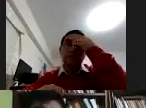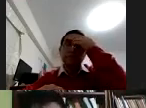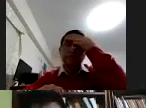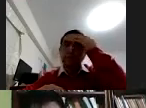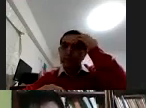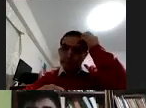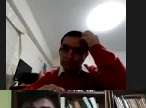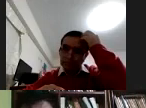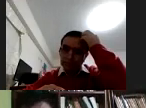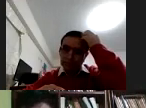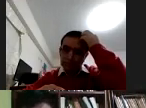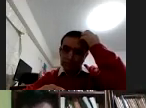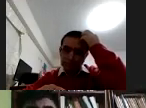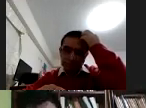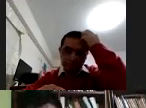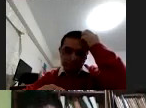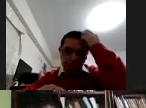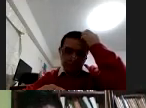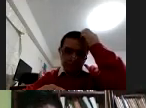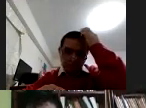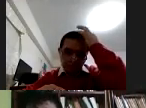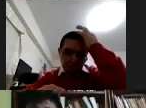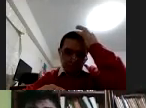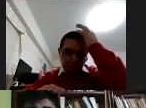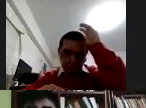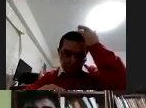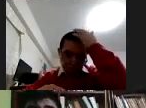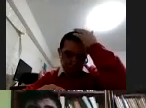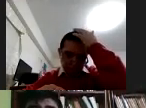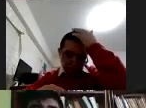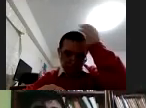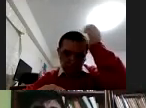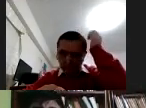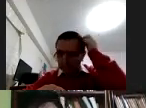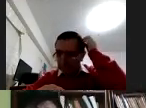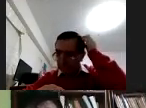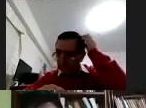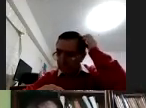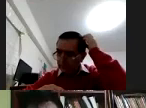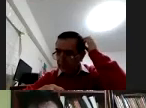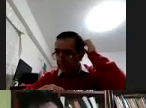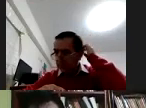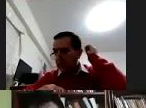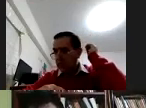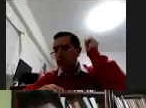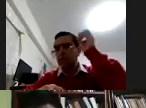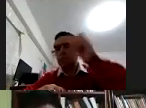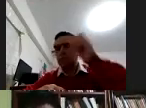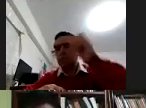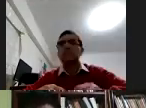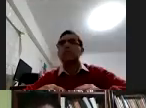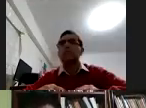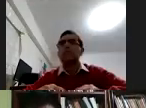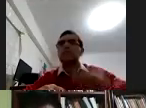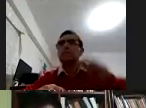digamos por decirlo, entre comillas, de la nueva normalidad que tenía este virus, y la forma como podemos adaptarnos todos para poder realizarlo,